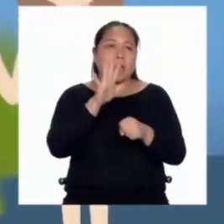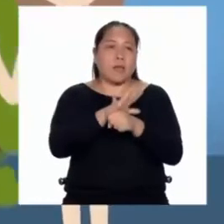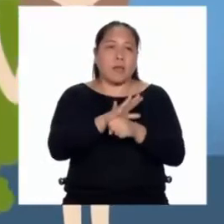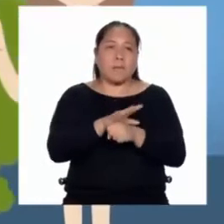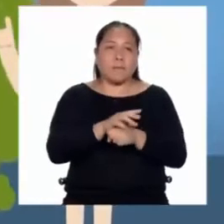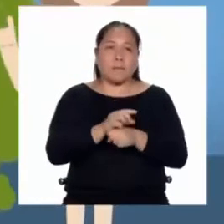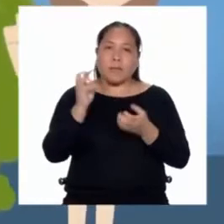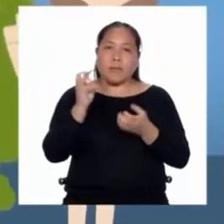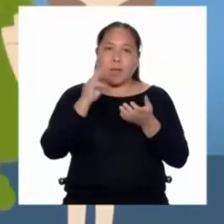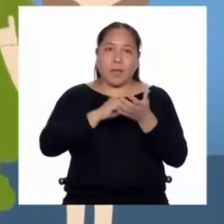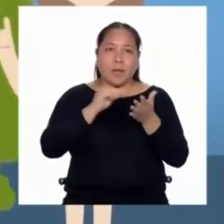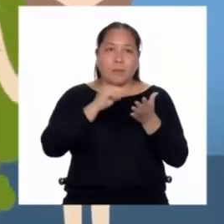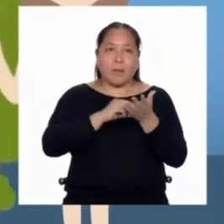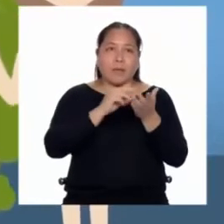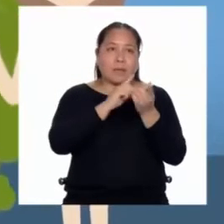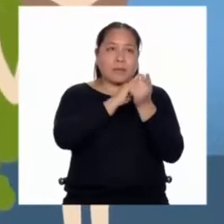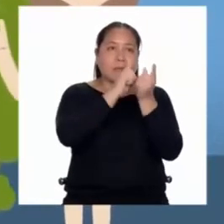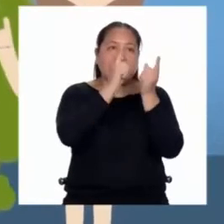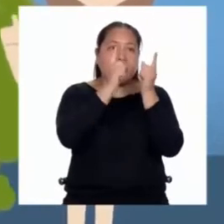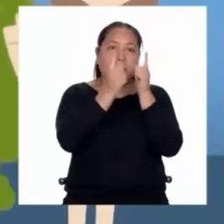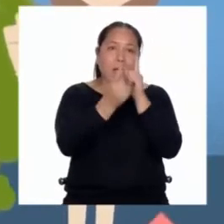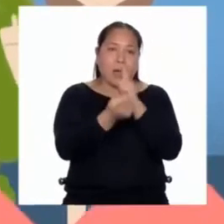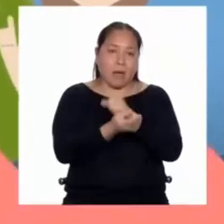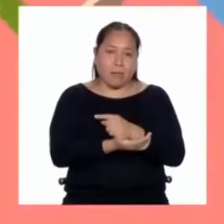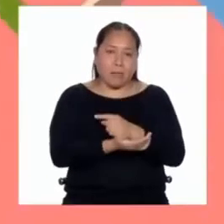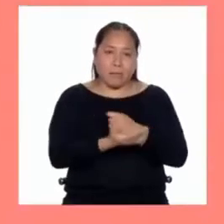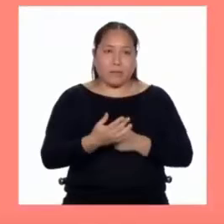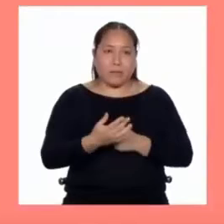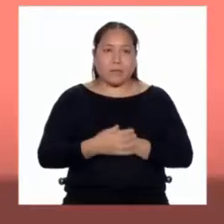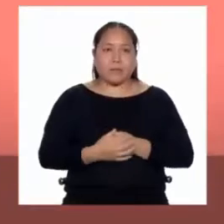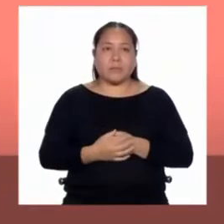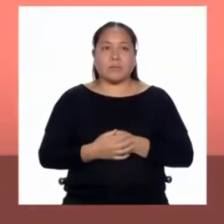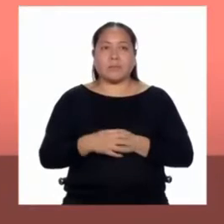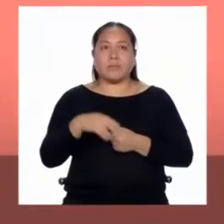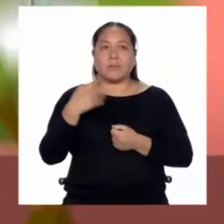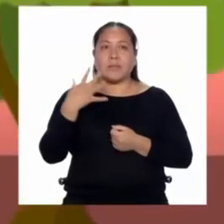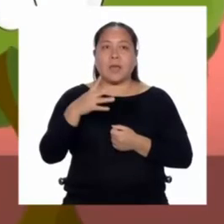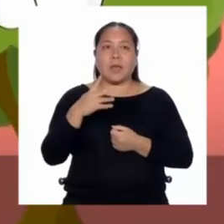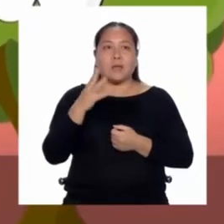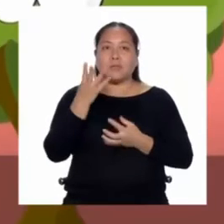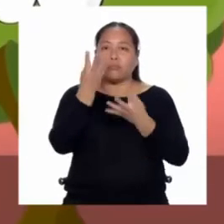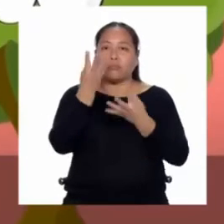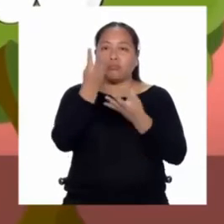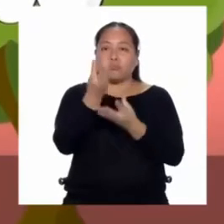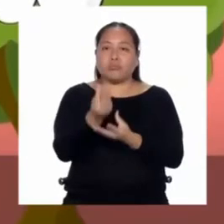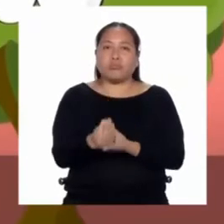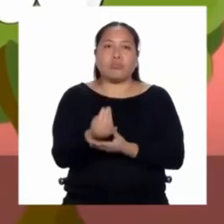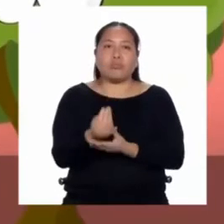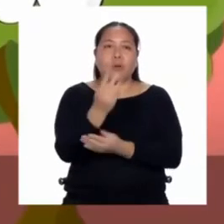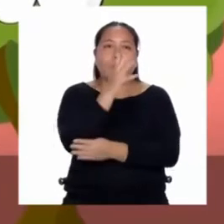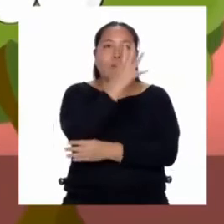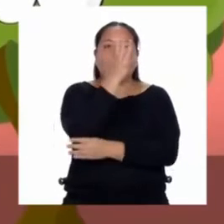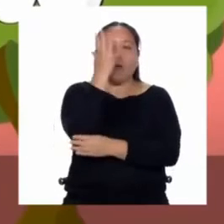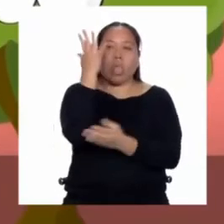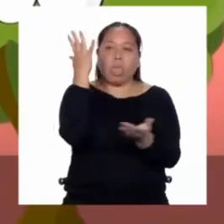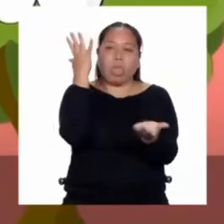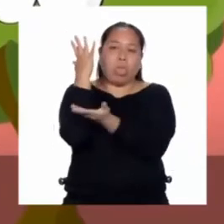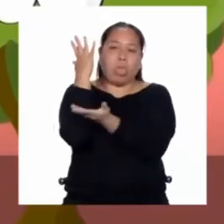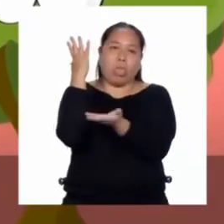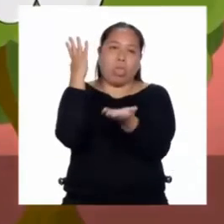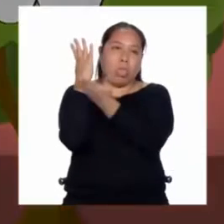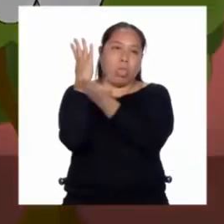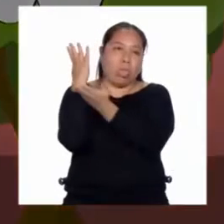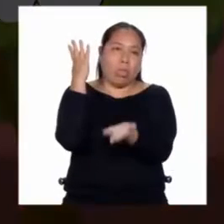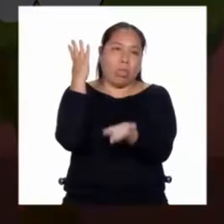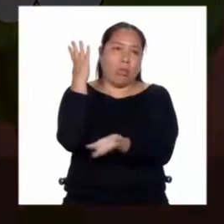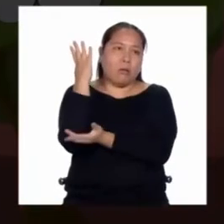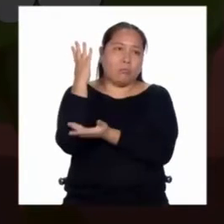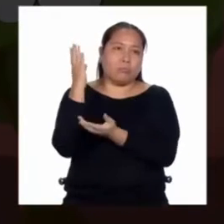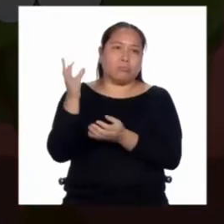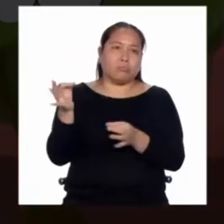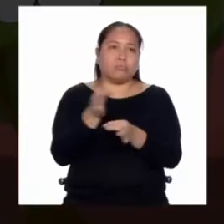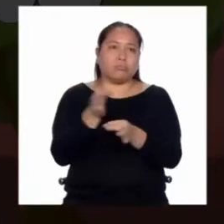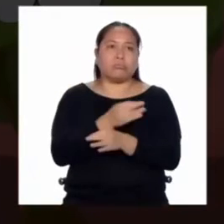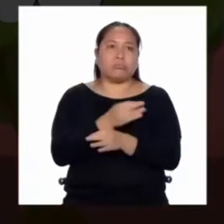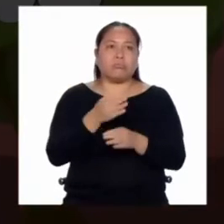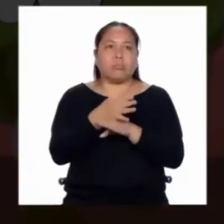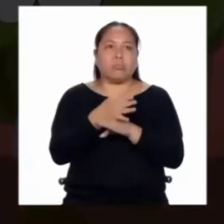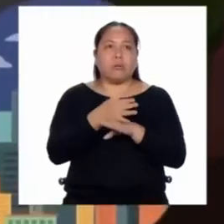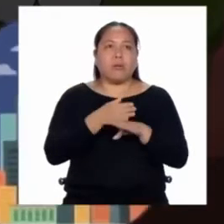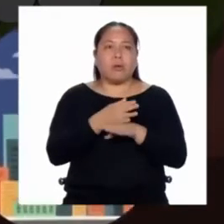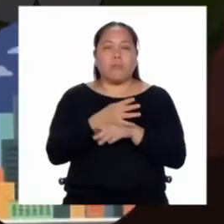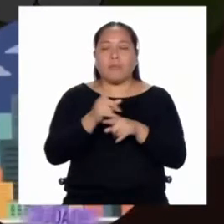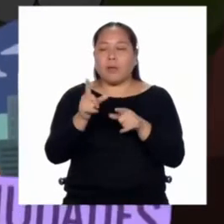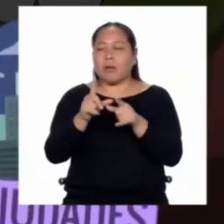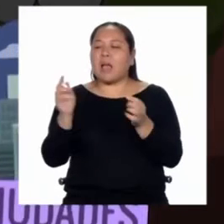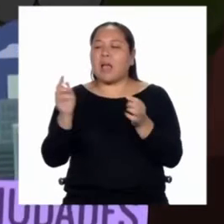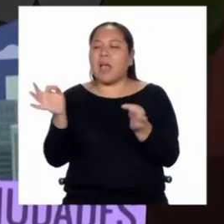el que más modificaciones ha sufrido, ya que muchos bosques se han talado para obtener madera o para ser reemplazados por cultivos, zonas